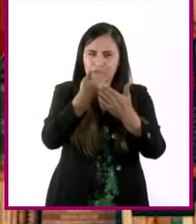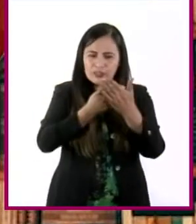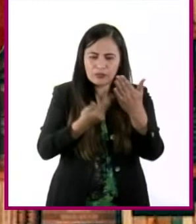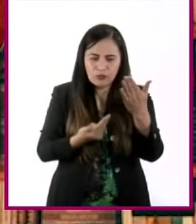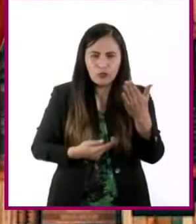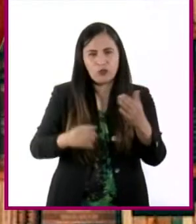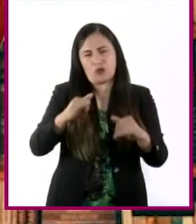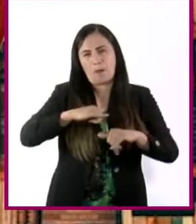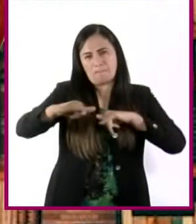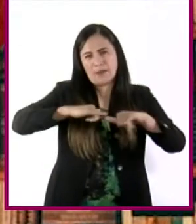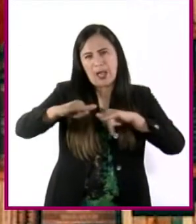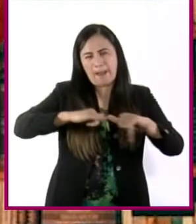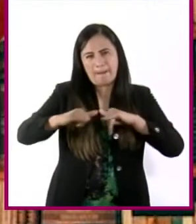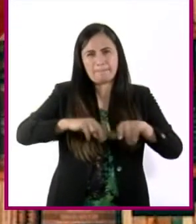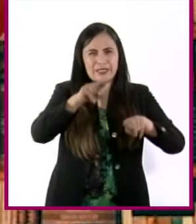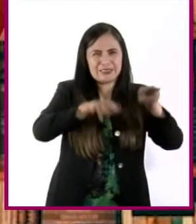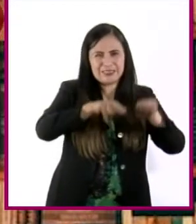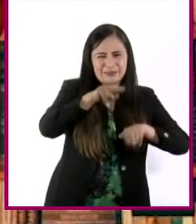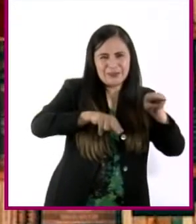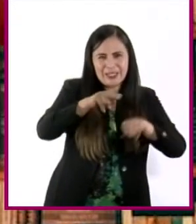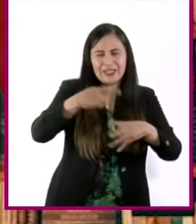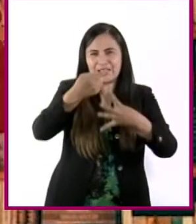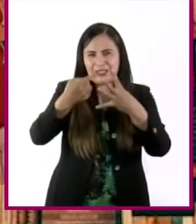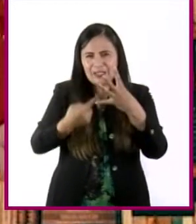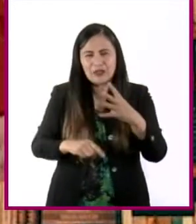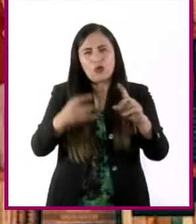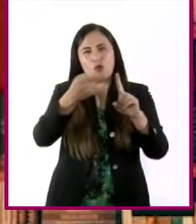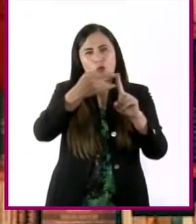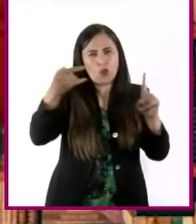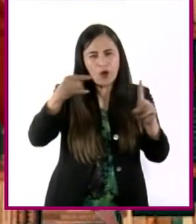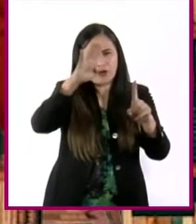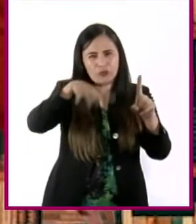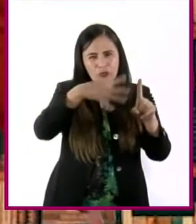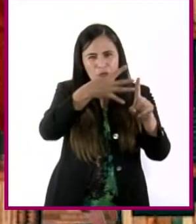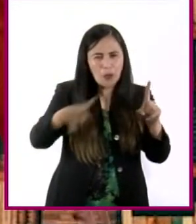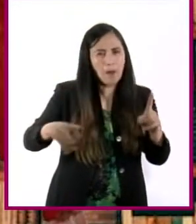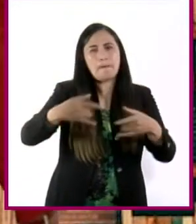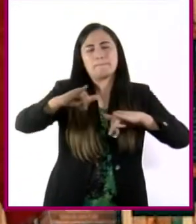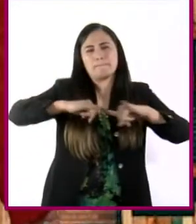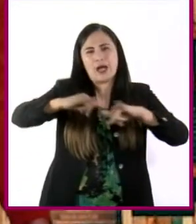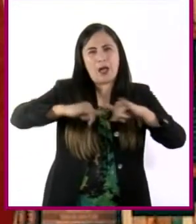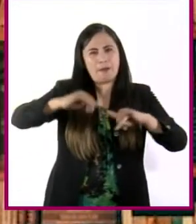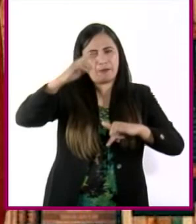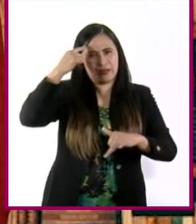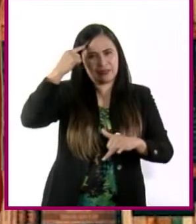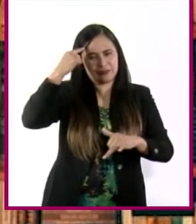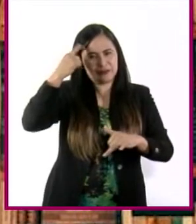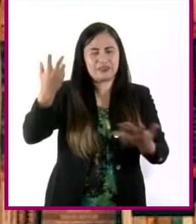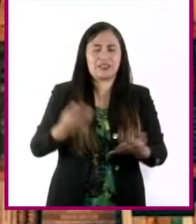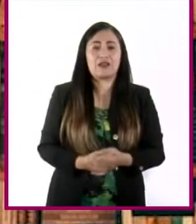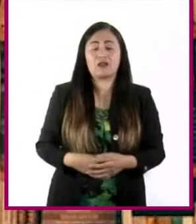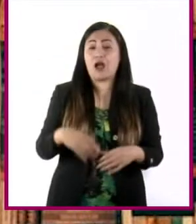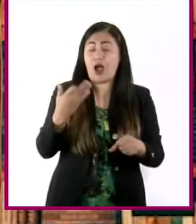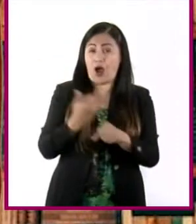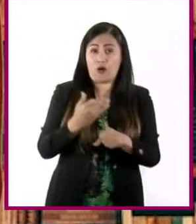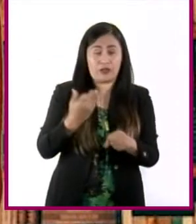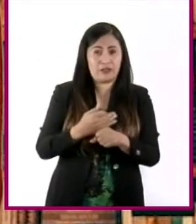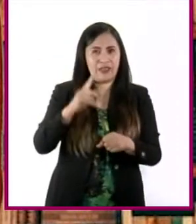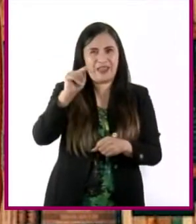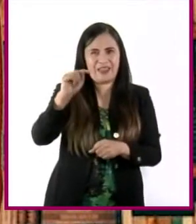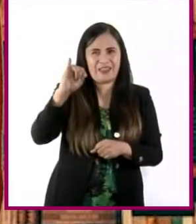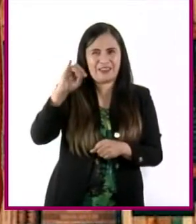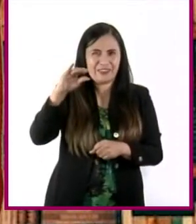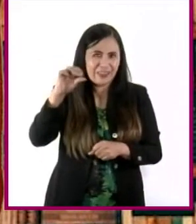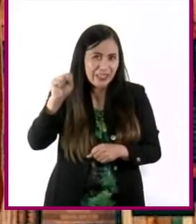esquemas, mapas, diagramas, gráficas, cuadros sinópticos, mapas mentales. Debido al auge de las tecnologías de la información,